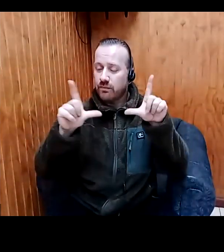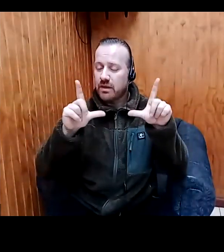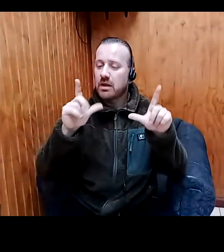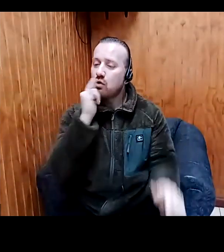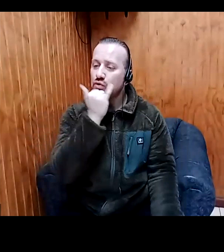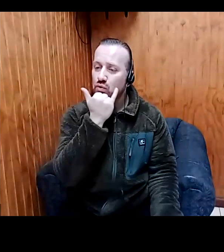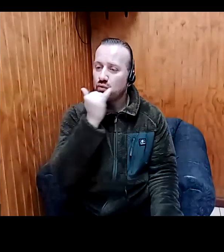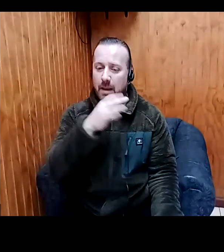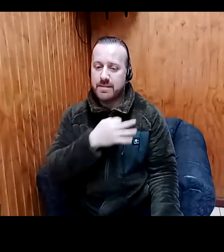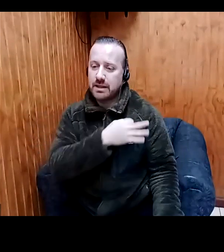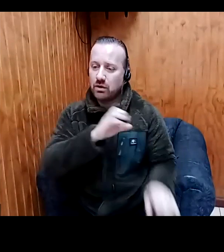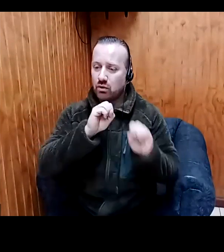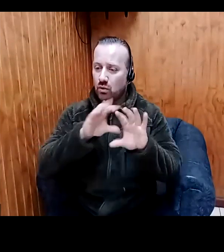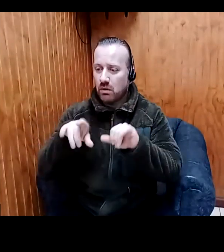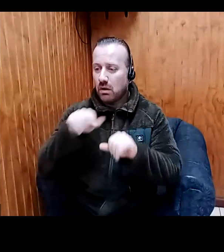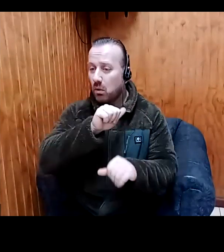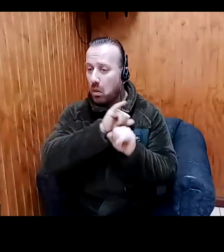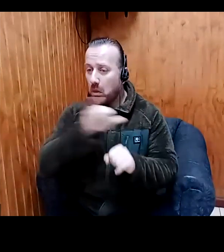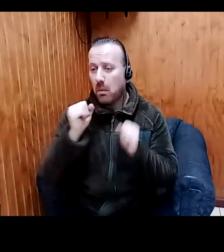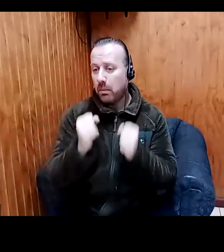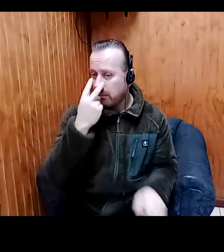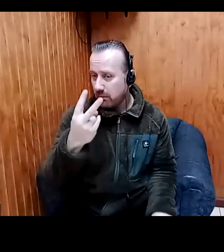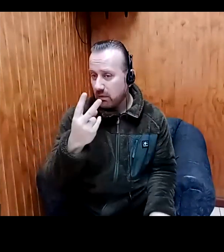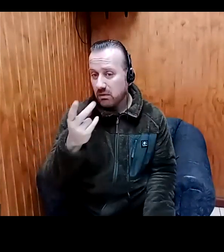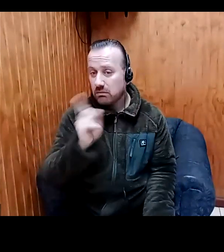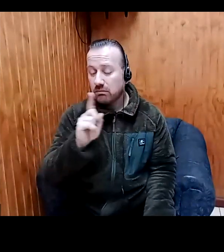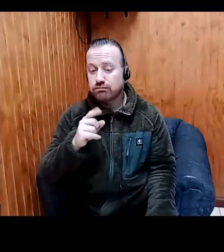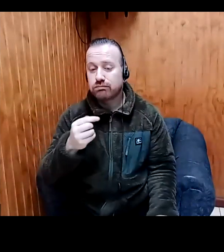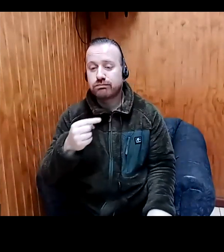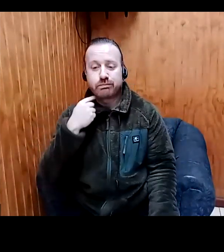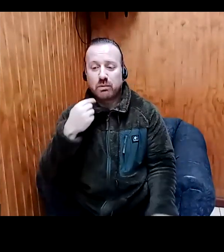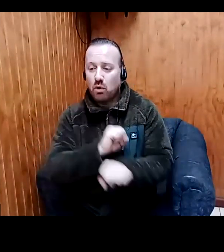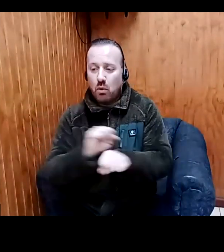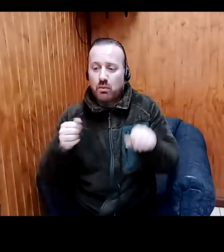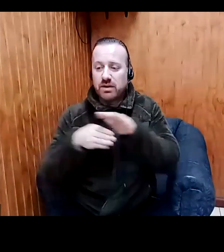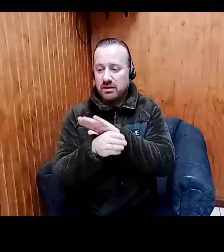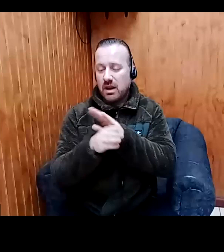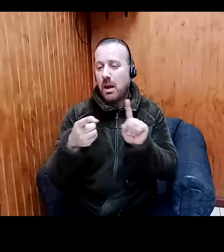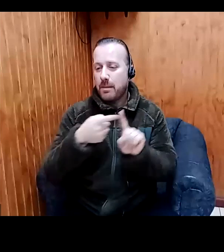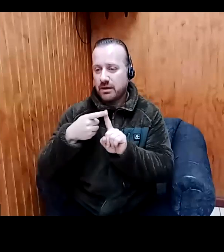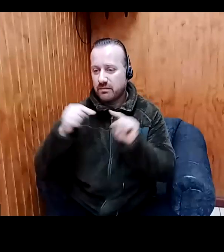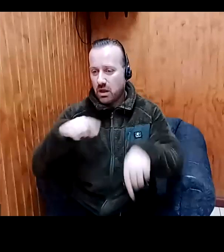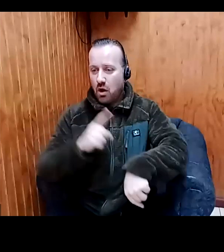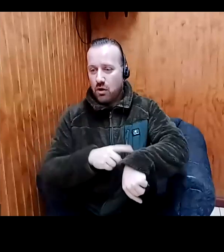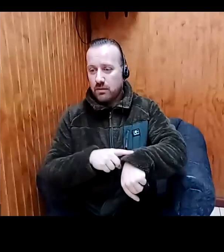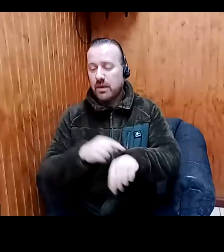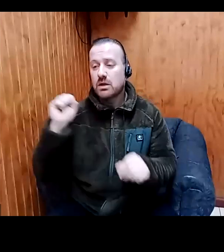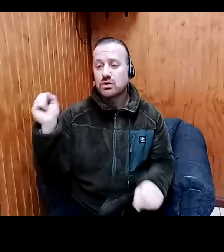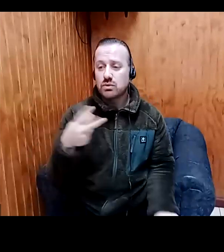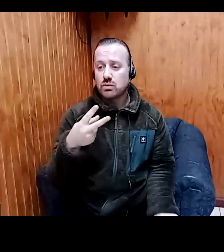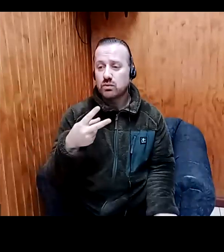ver quienes no alcanzaron a participar en particular en este horario. Una segunda modalidad de participación del